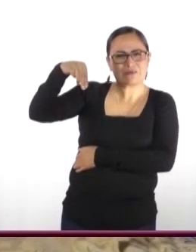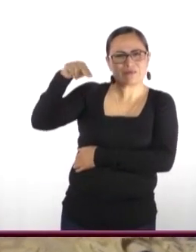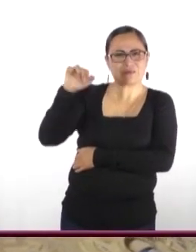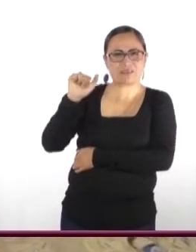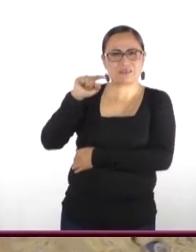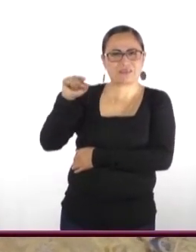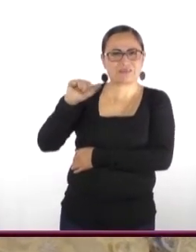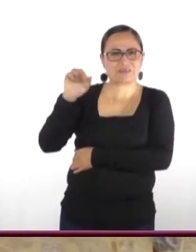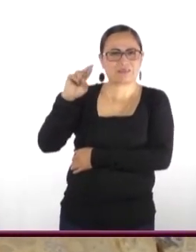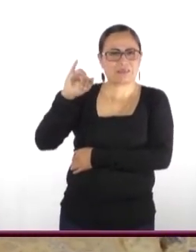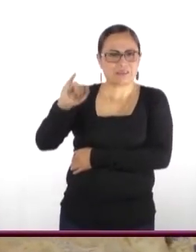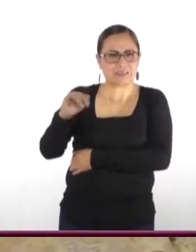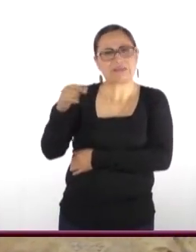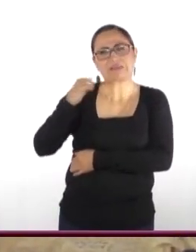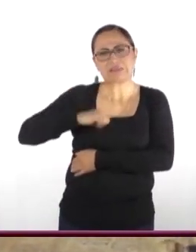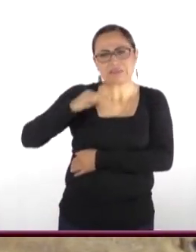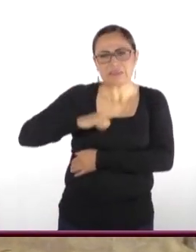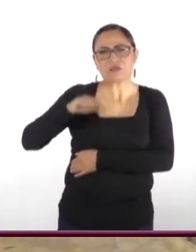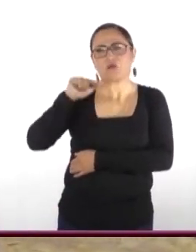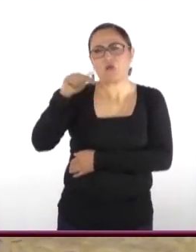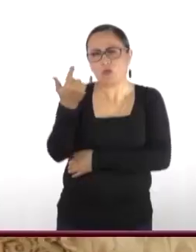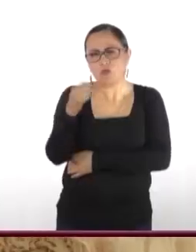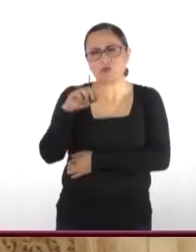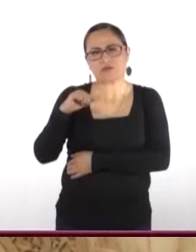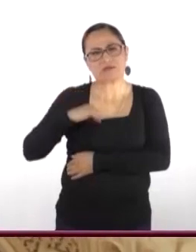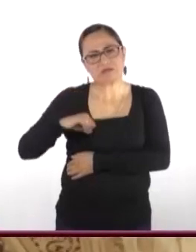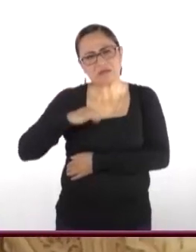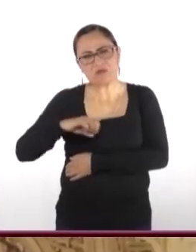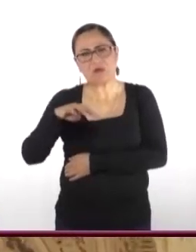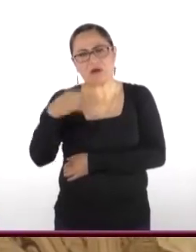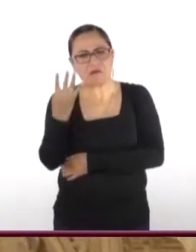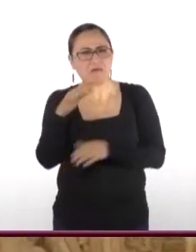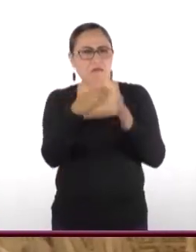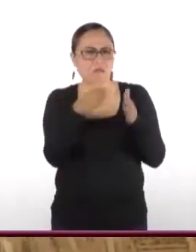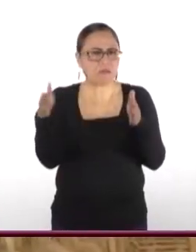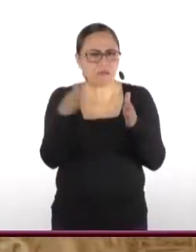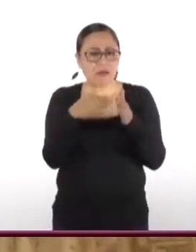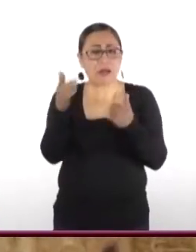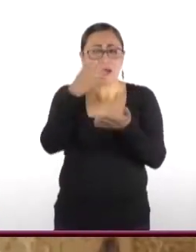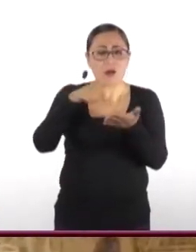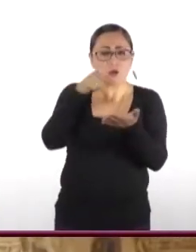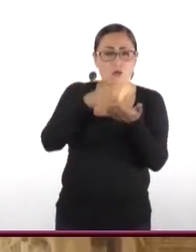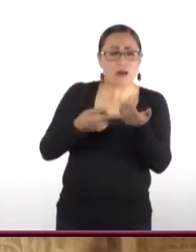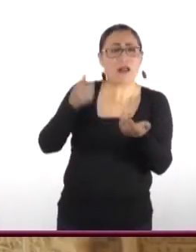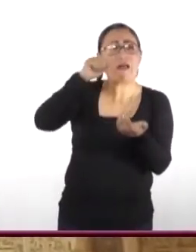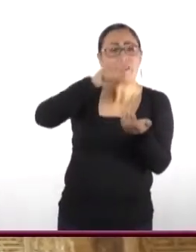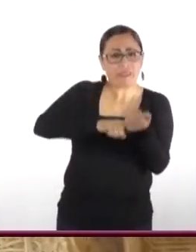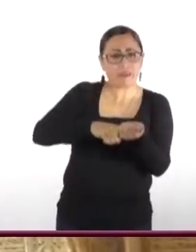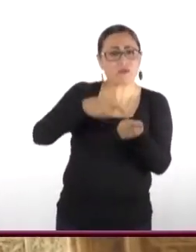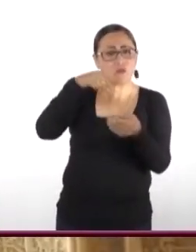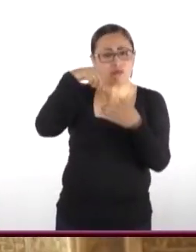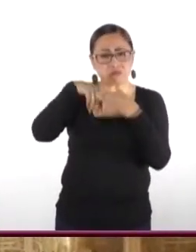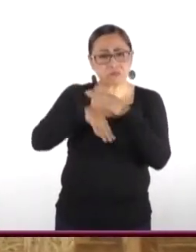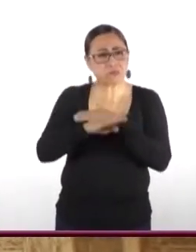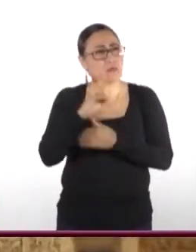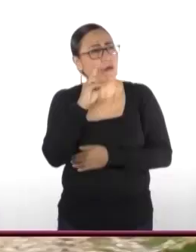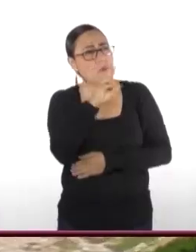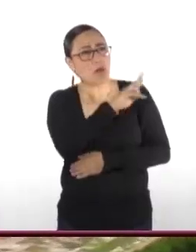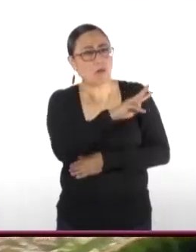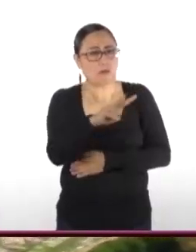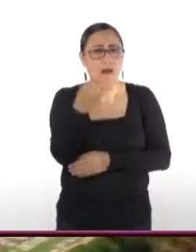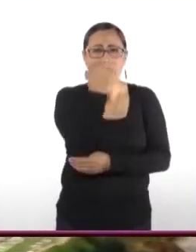reino nazarí. Es una construcción de los siglos XII y XIV. De ese espacio resaltan sus